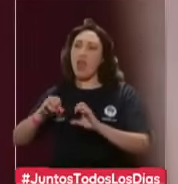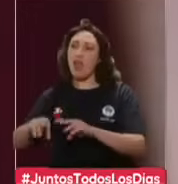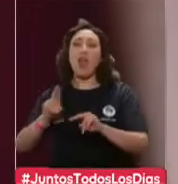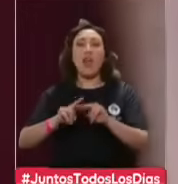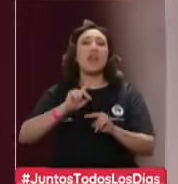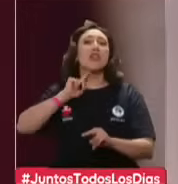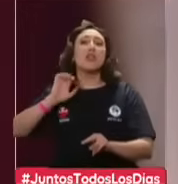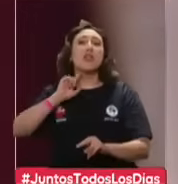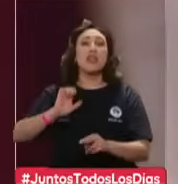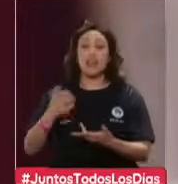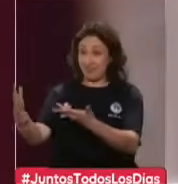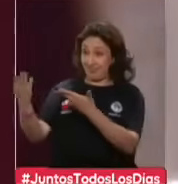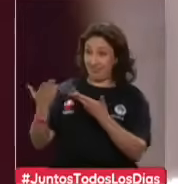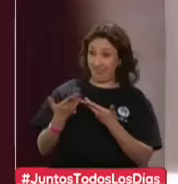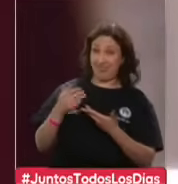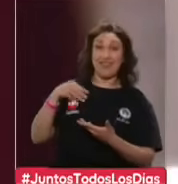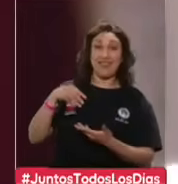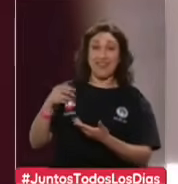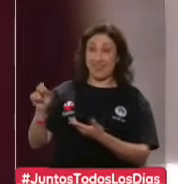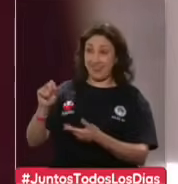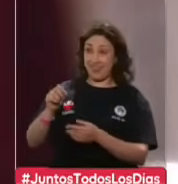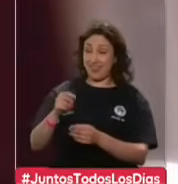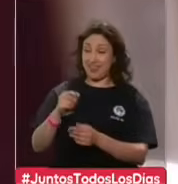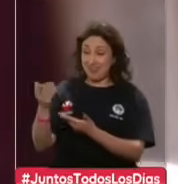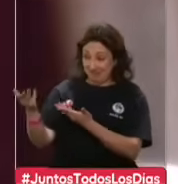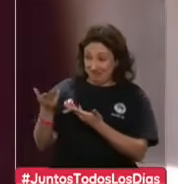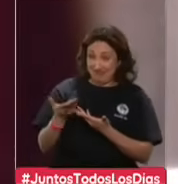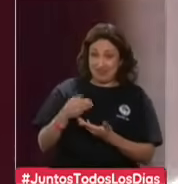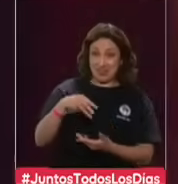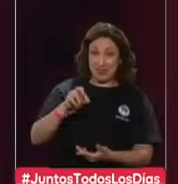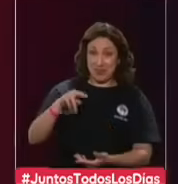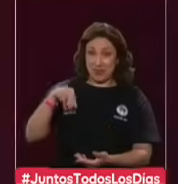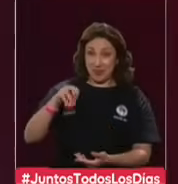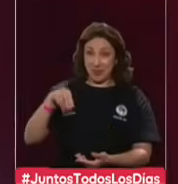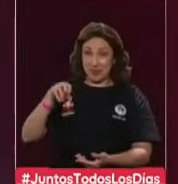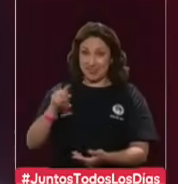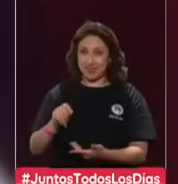queque, atienda a los mormones, lo hace todo bien.